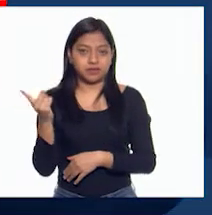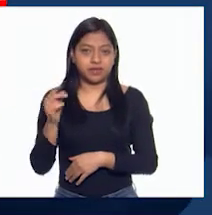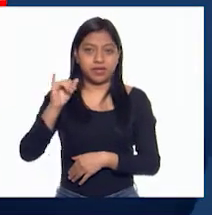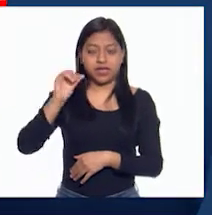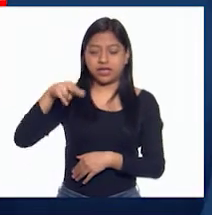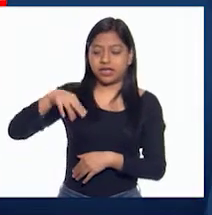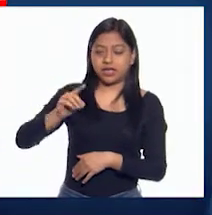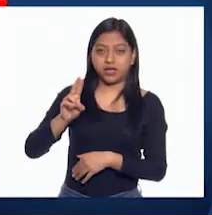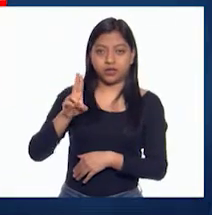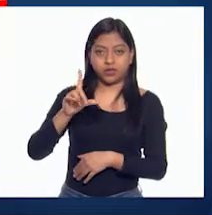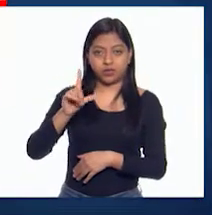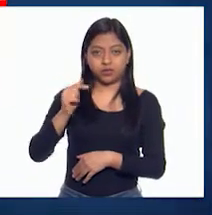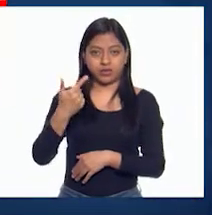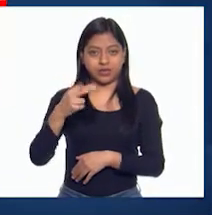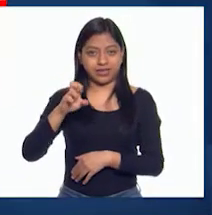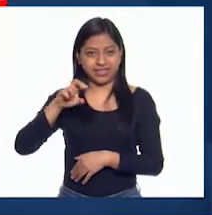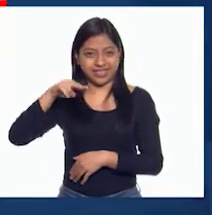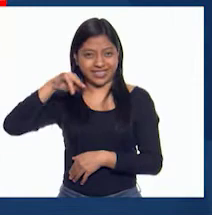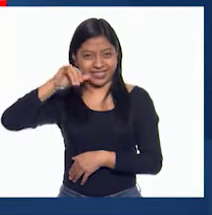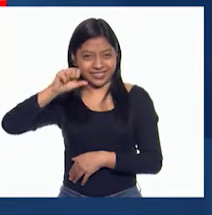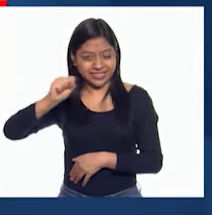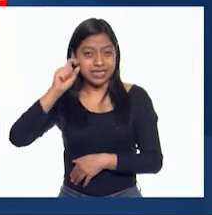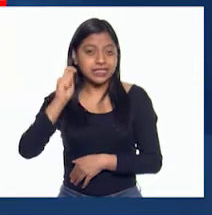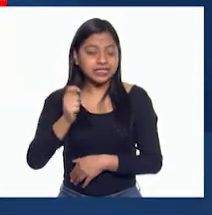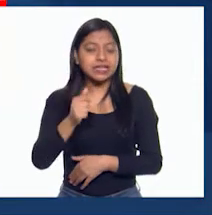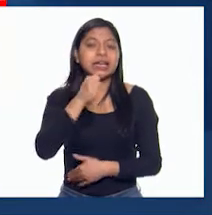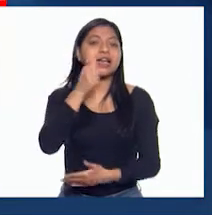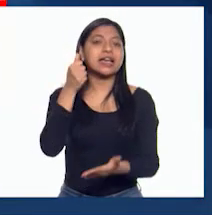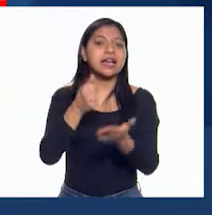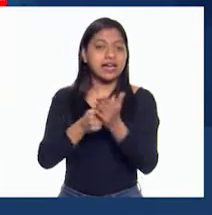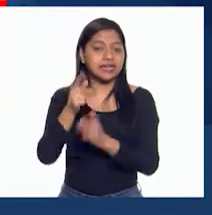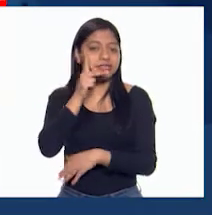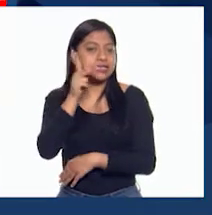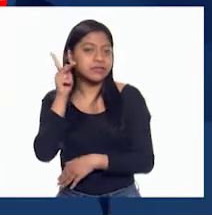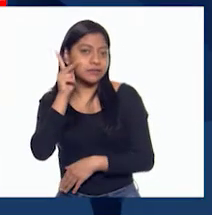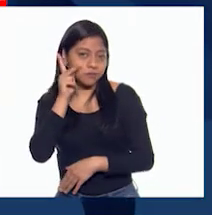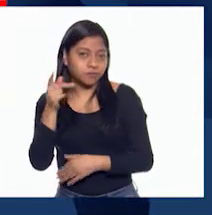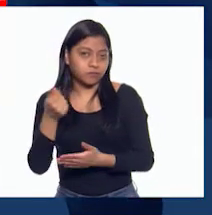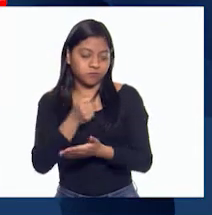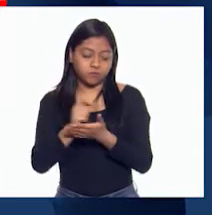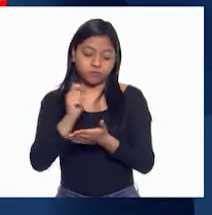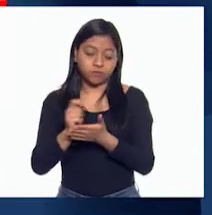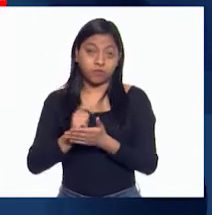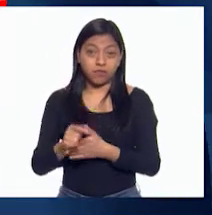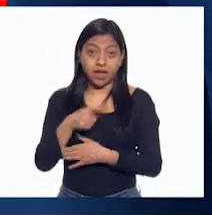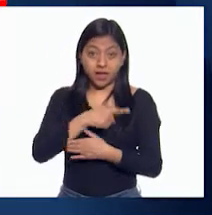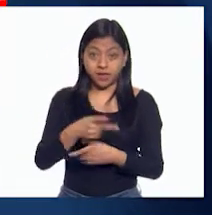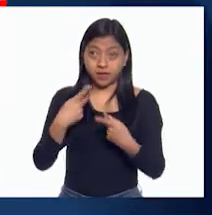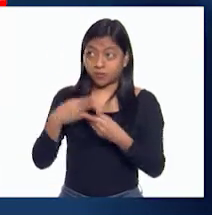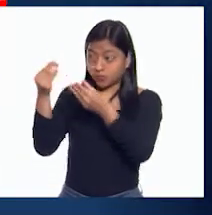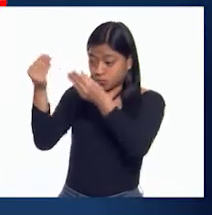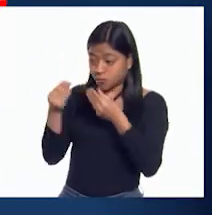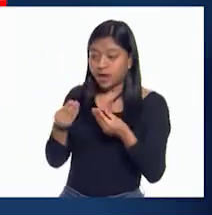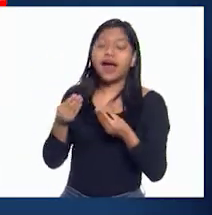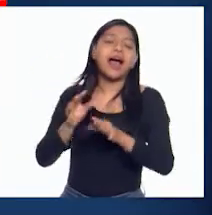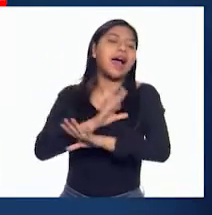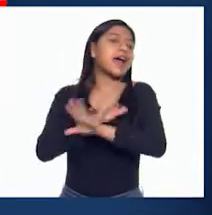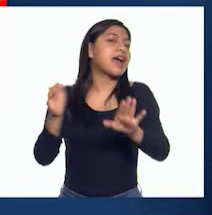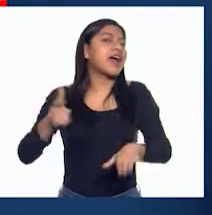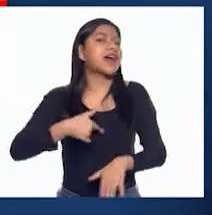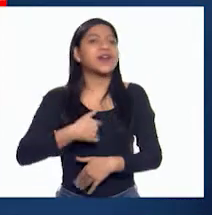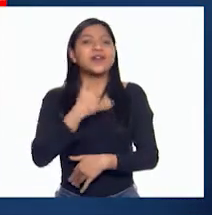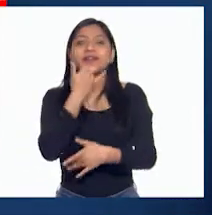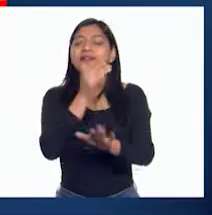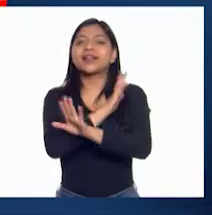indulgencias. Las indulgencias eran cartas que emitía el Papa y aquel que las tuviera era perdonado por sus pecados y se